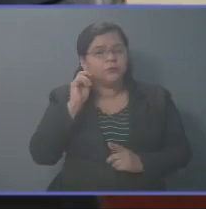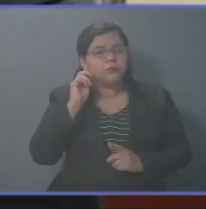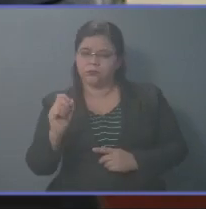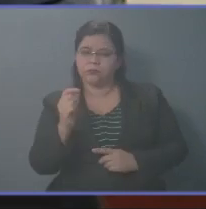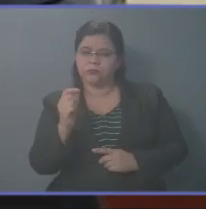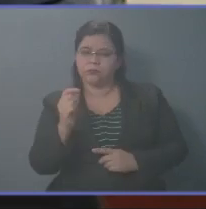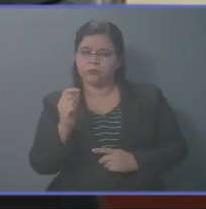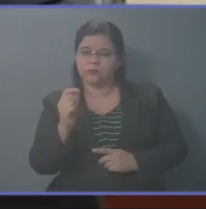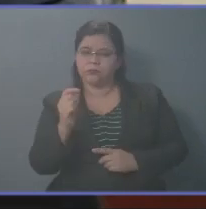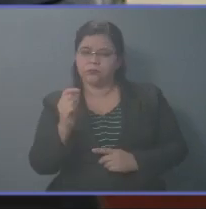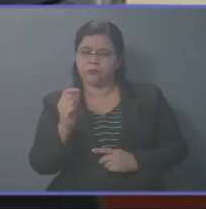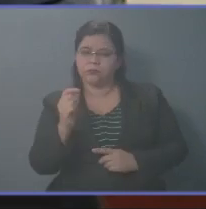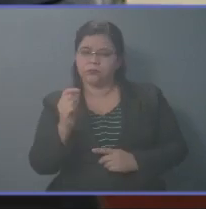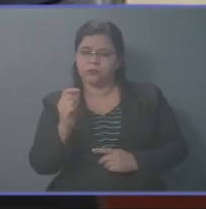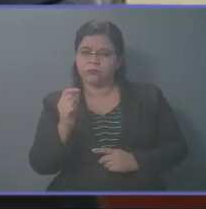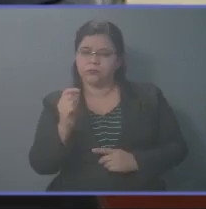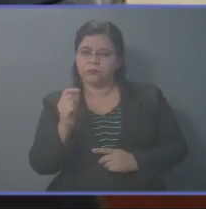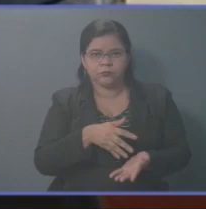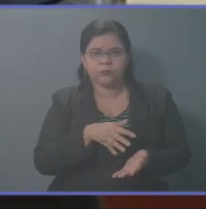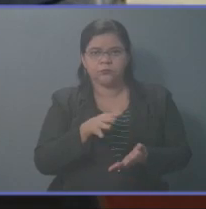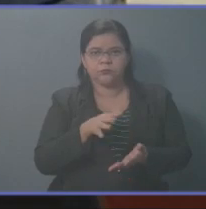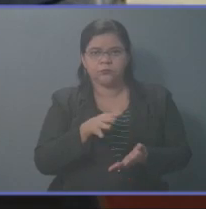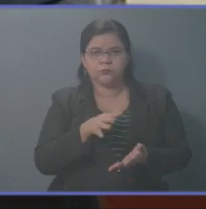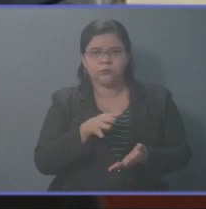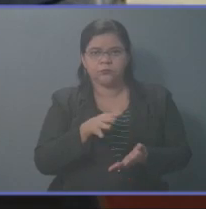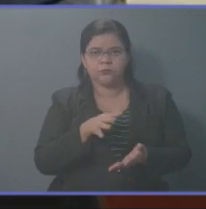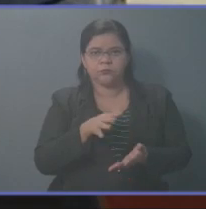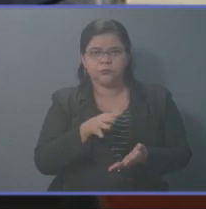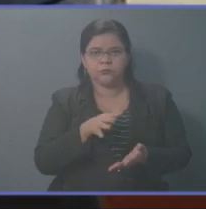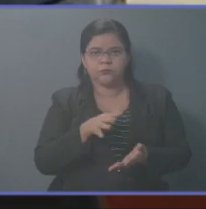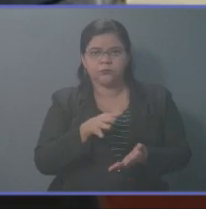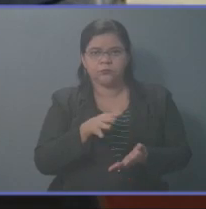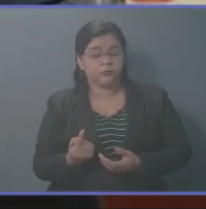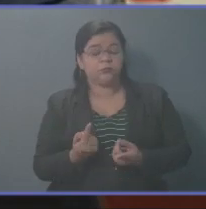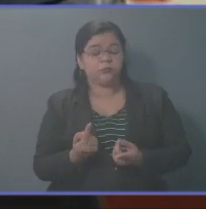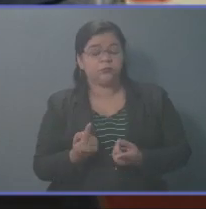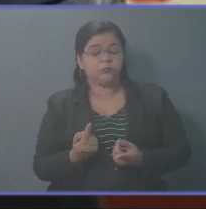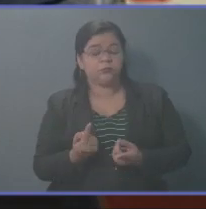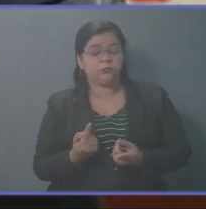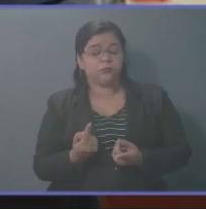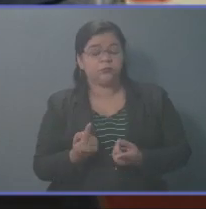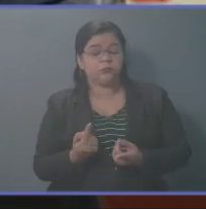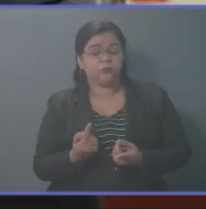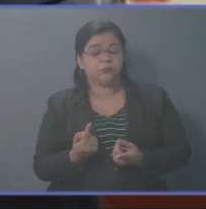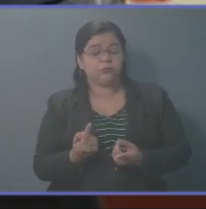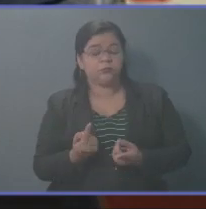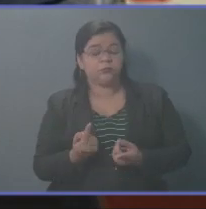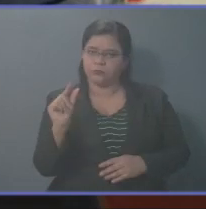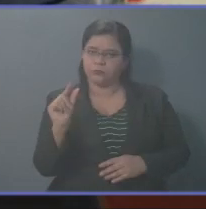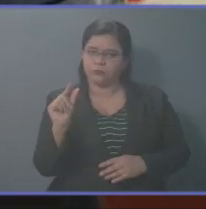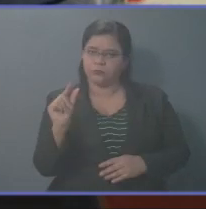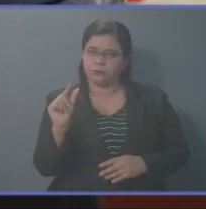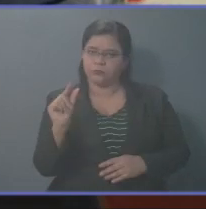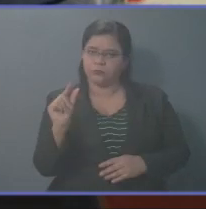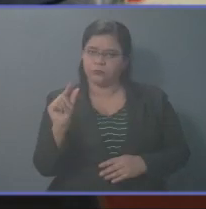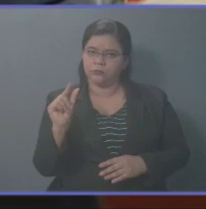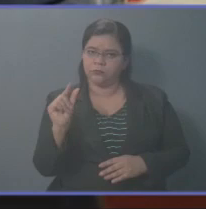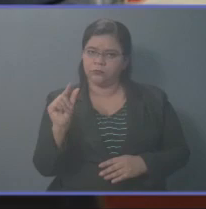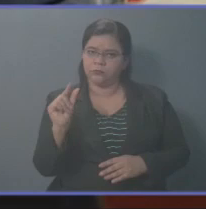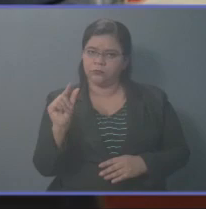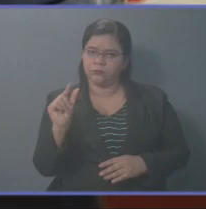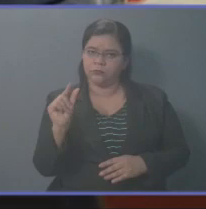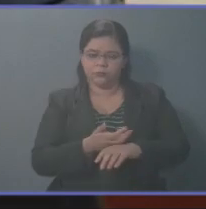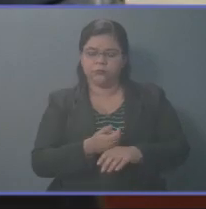presten el servicio público de transporte colectivo y o masivo de pasajeros y que cuenten con el correspondiente permiso de explotación del servicio